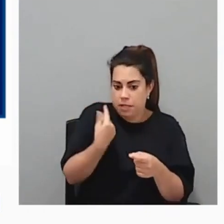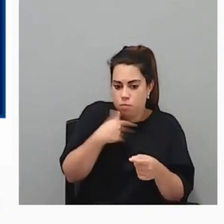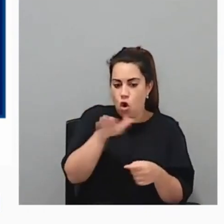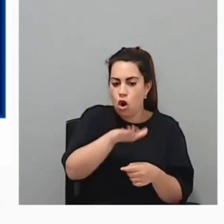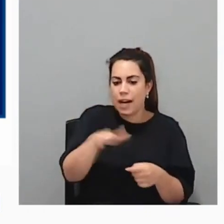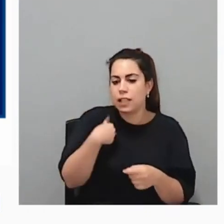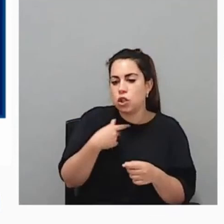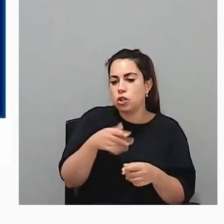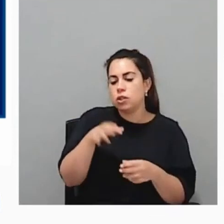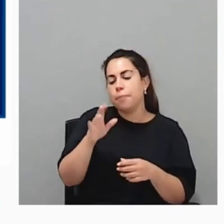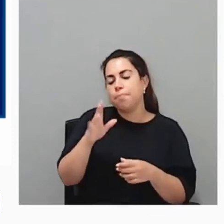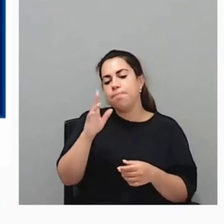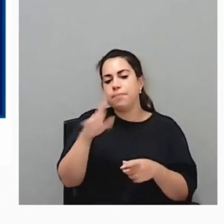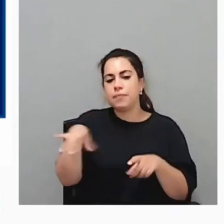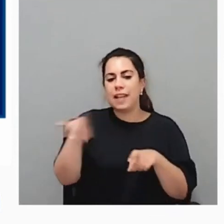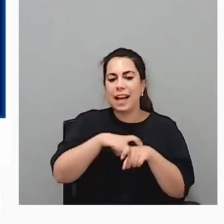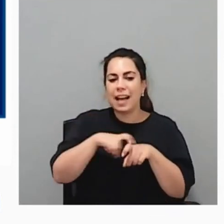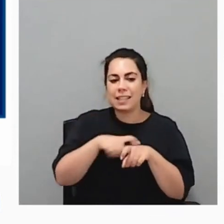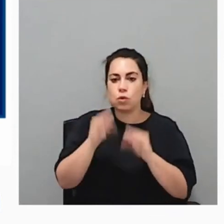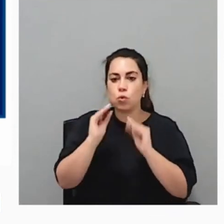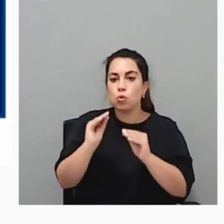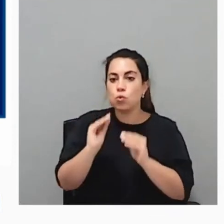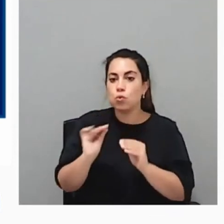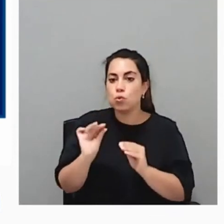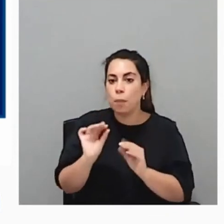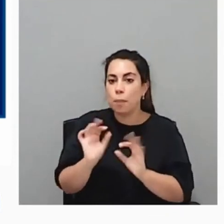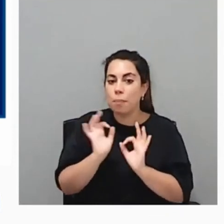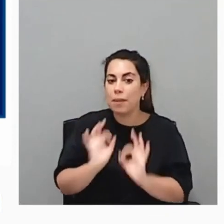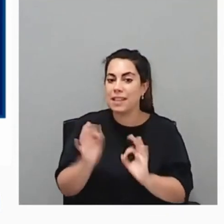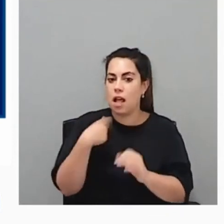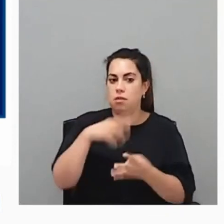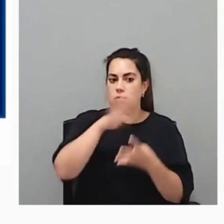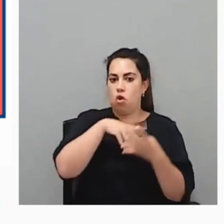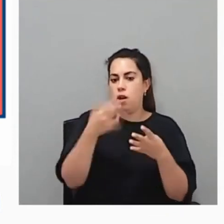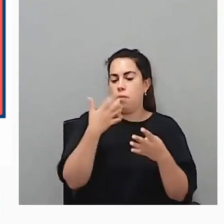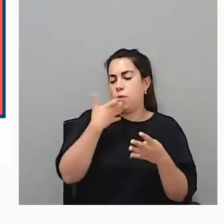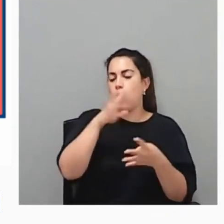herramientas inclusivas y que van a beneficiar a toda el aula.